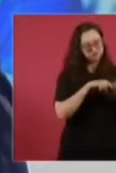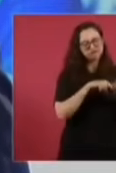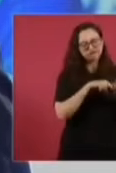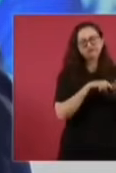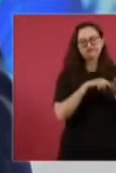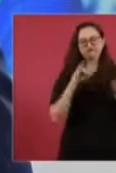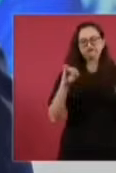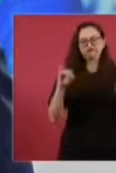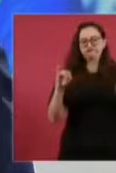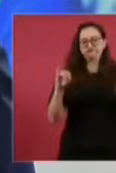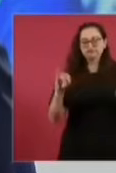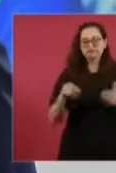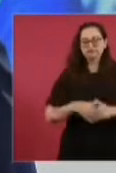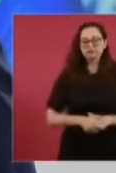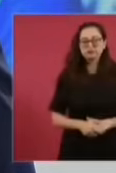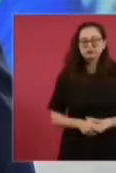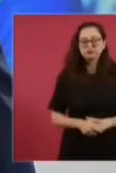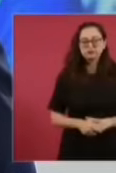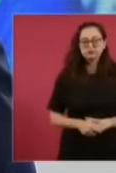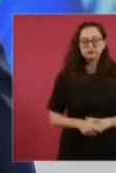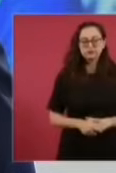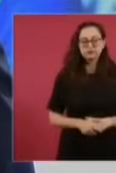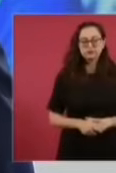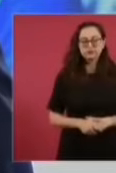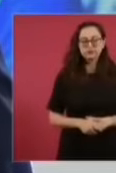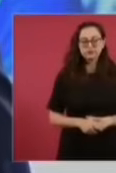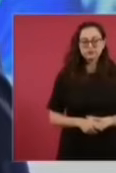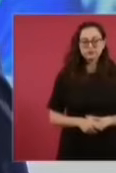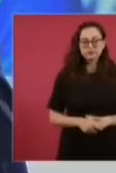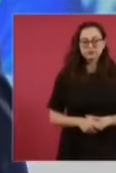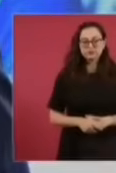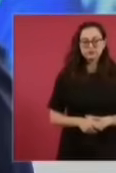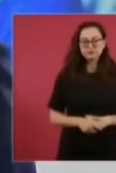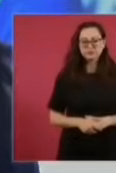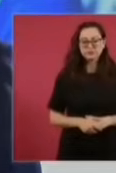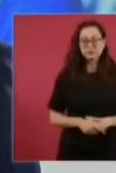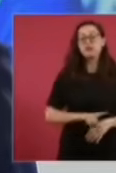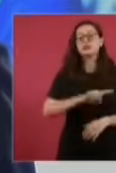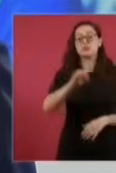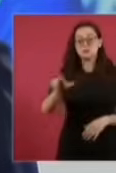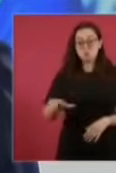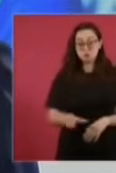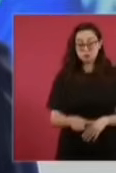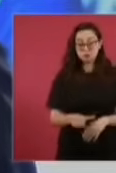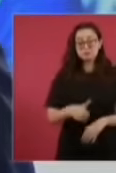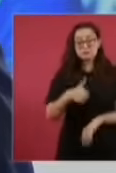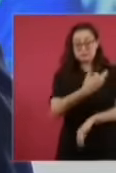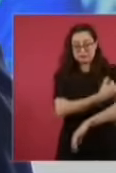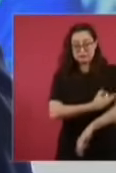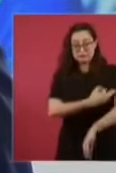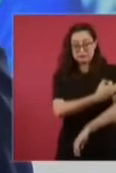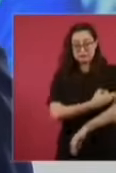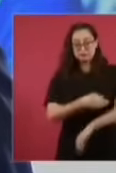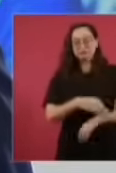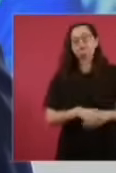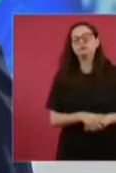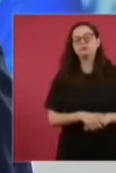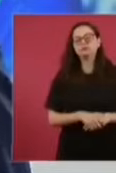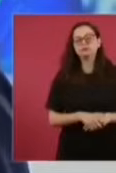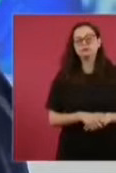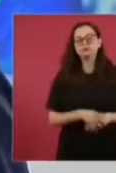proporcionado al gobierno de México. A las más tarde, la Embajada de Estados